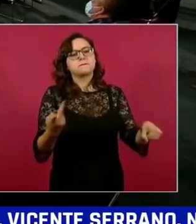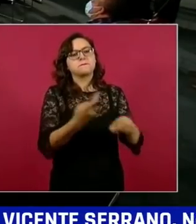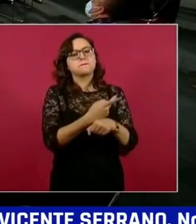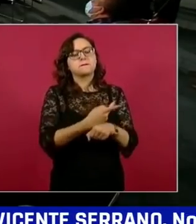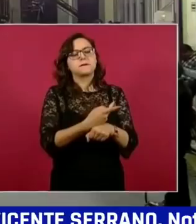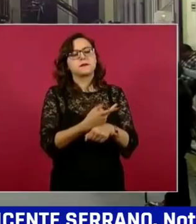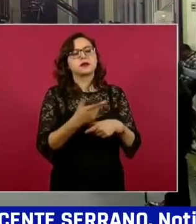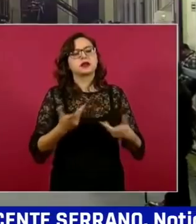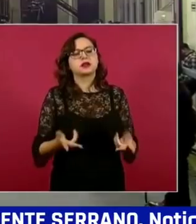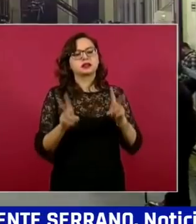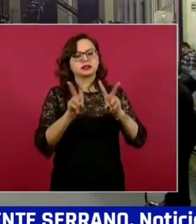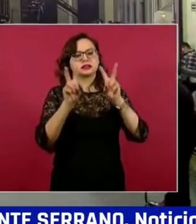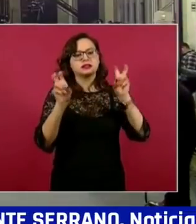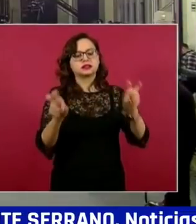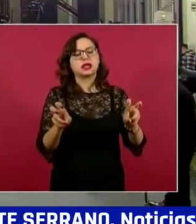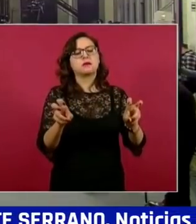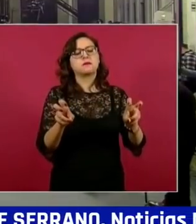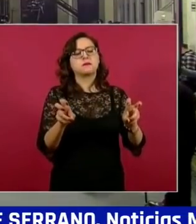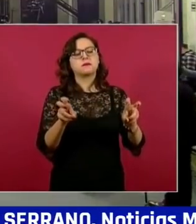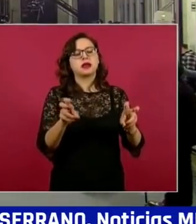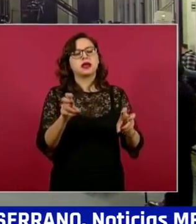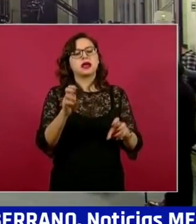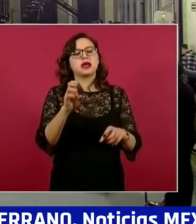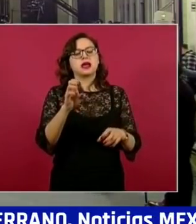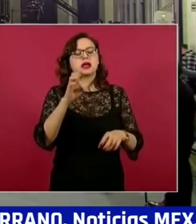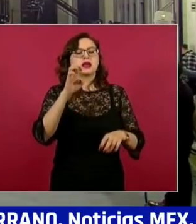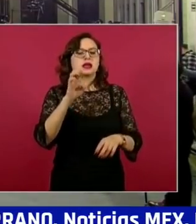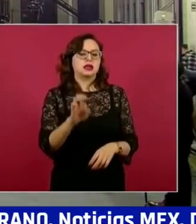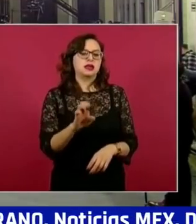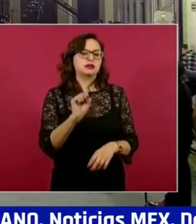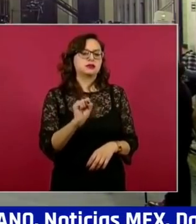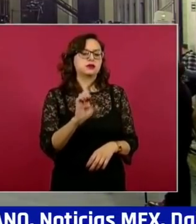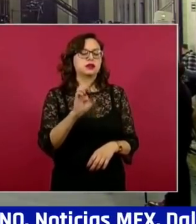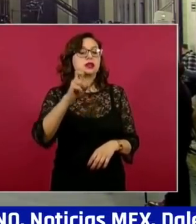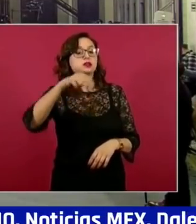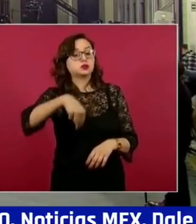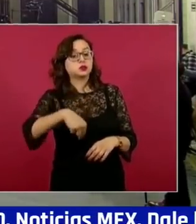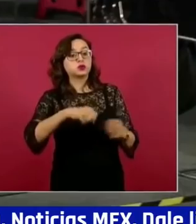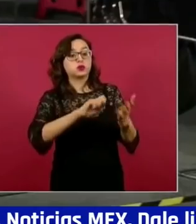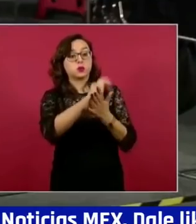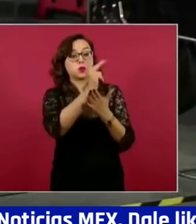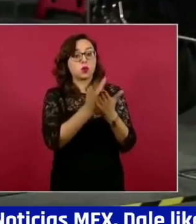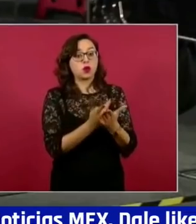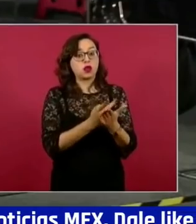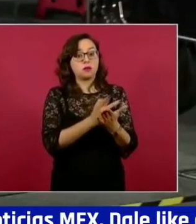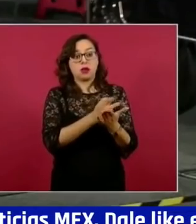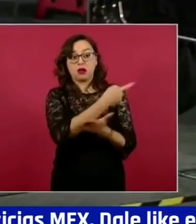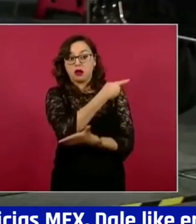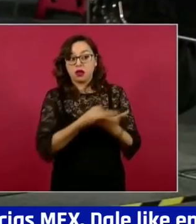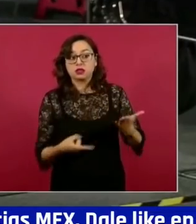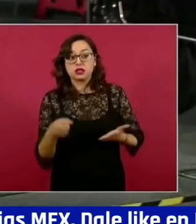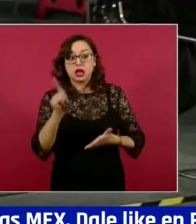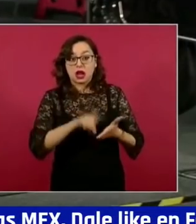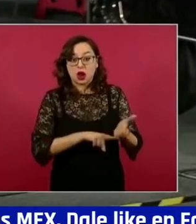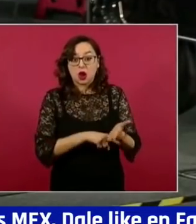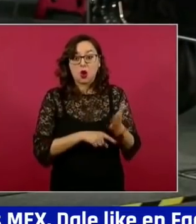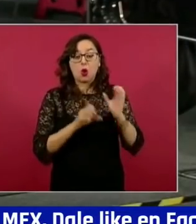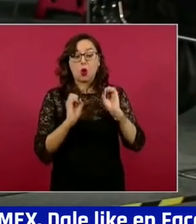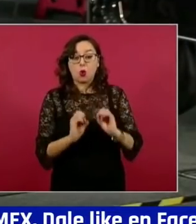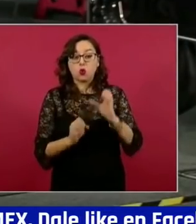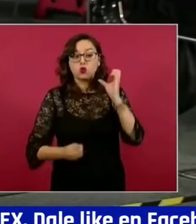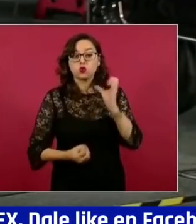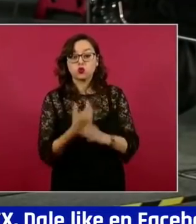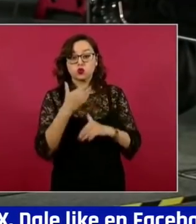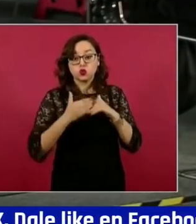lamentable. Lamentable que le diga al presidente López Obrador que nada más va a jugar béisbol, bueno, a atender lo del béisbol a Sonora.